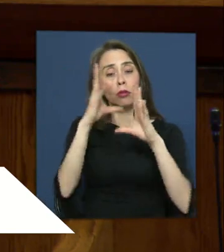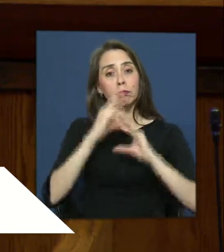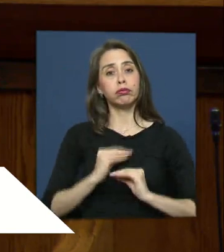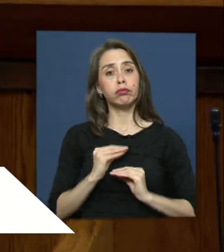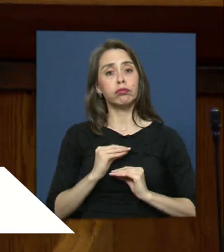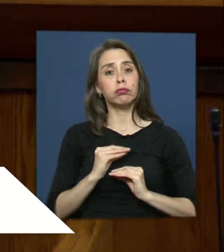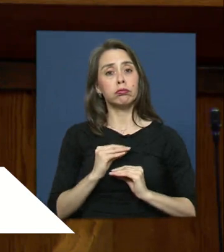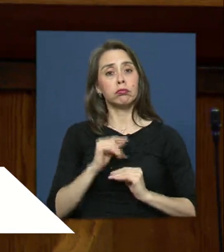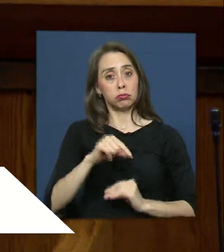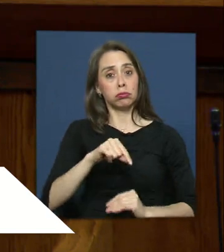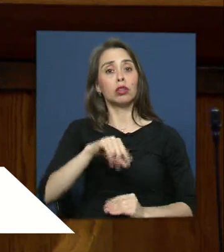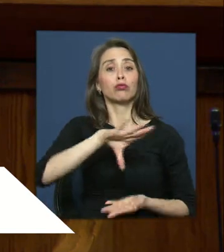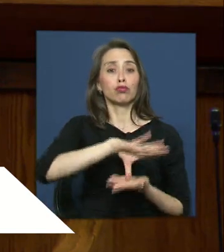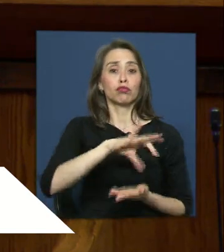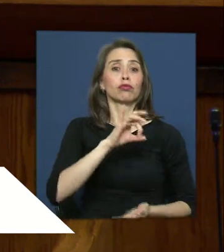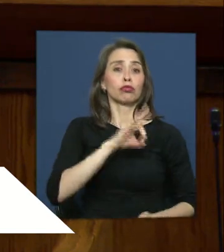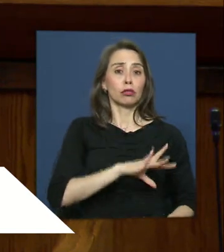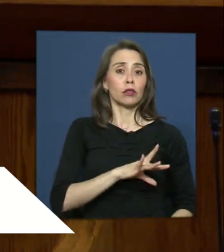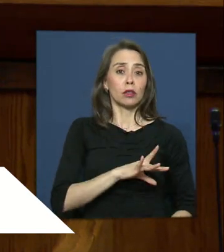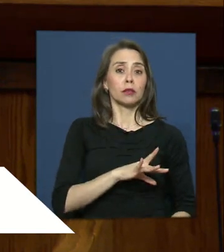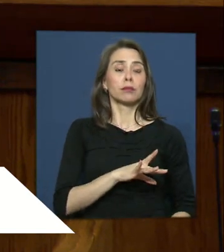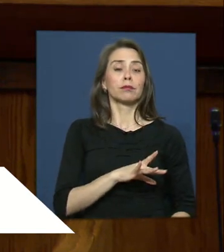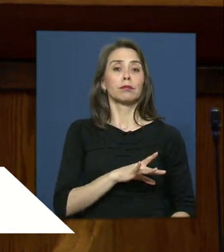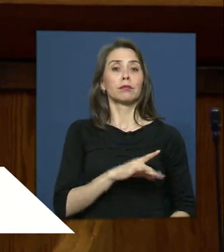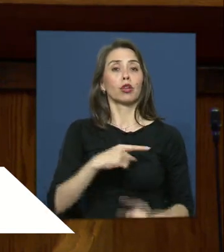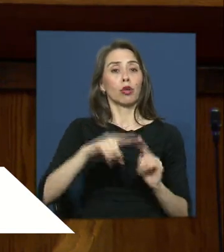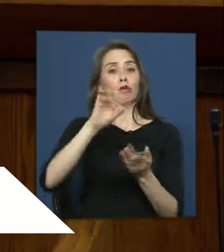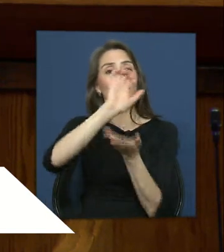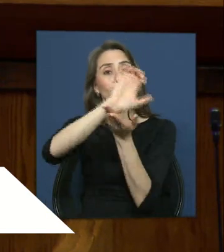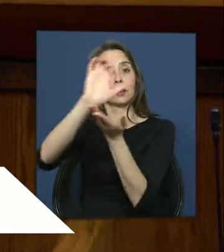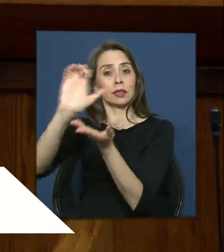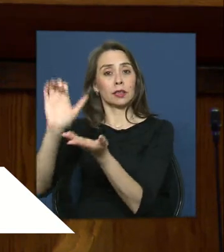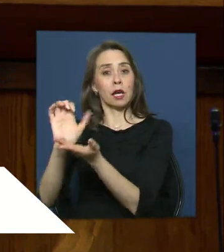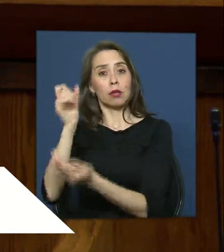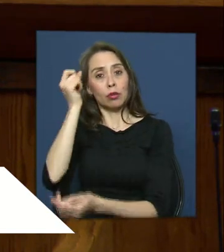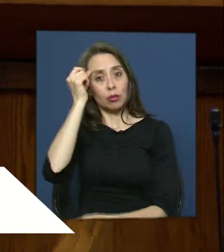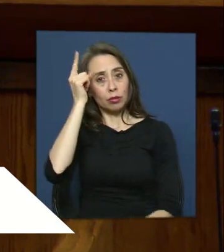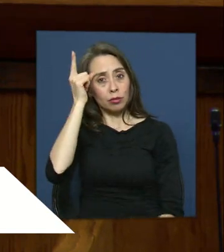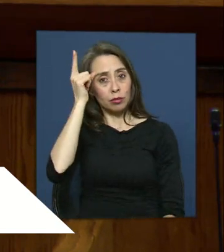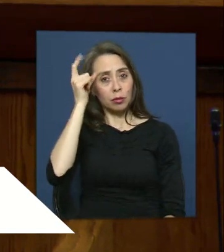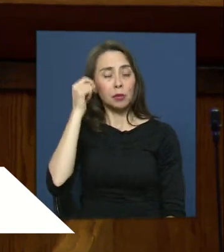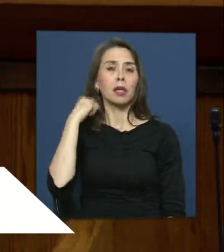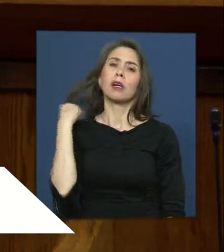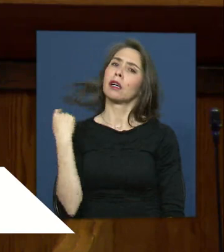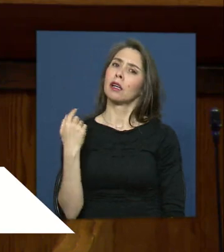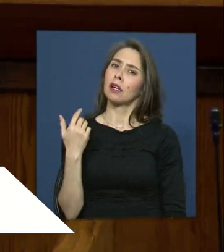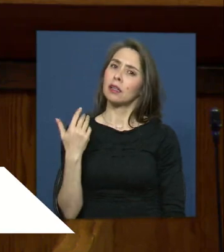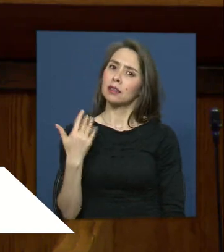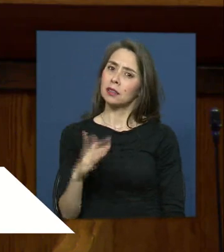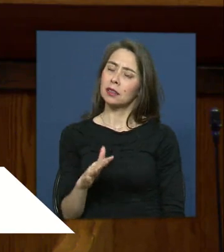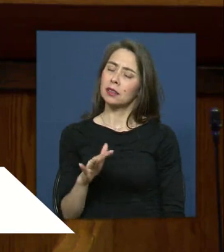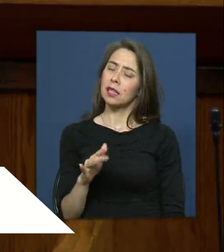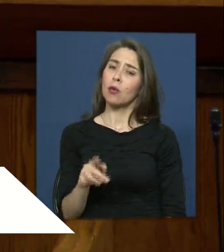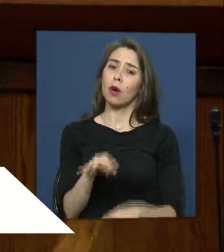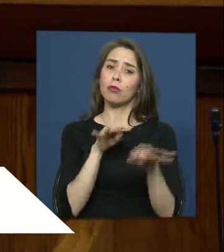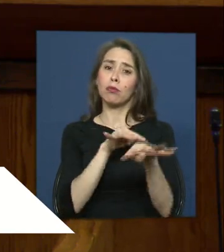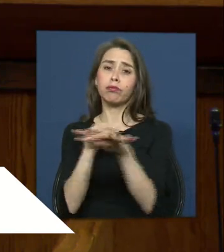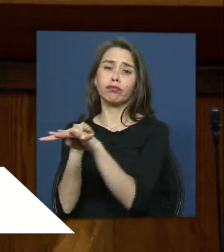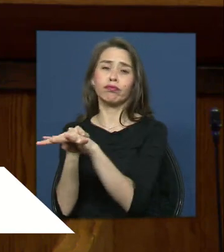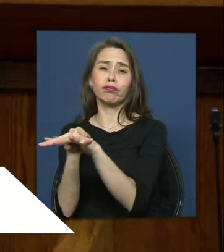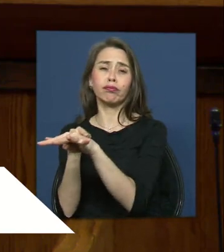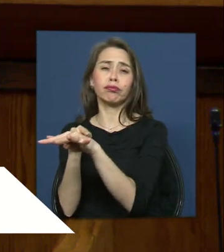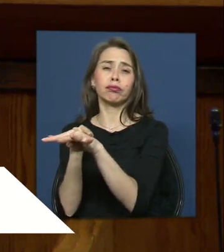país. Así lo han entendido, entre otros Estados, quienes experimentaron delitos de lesa humanidad en